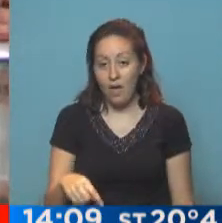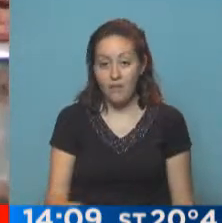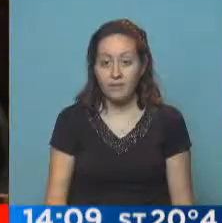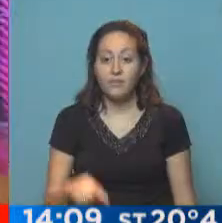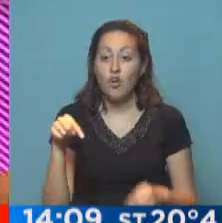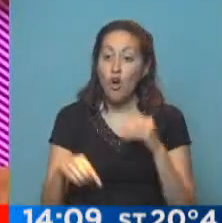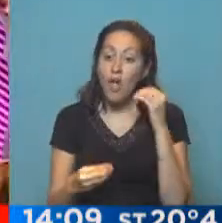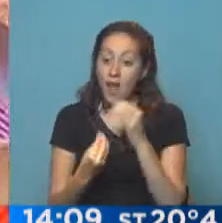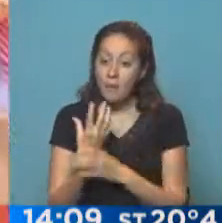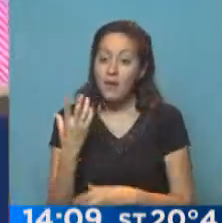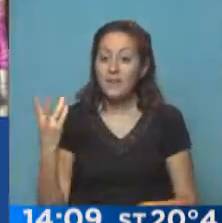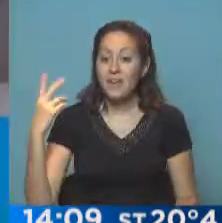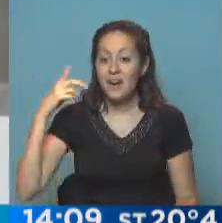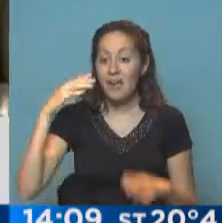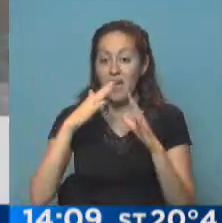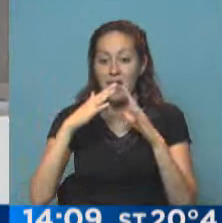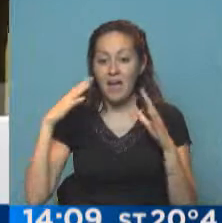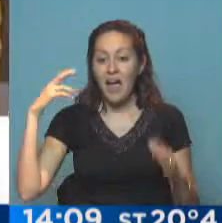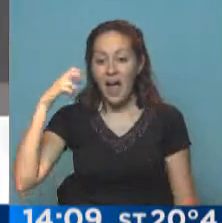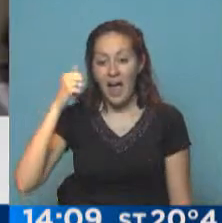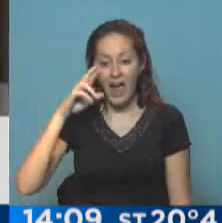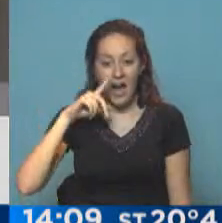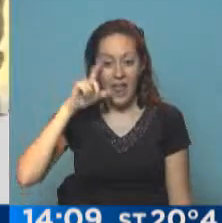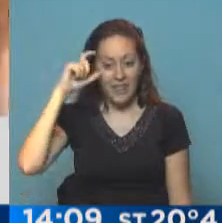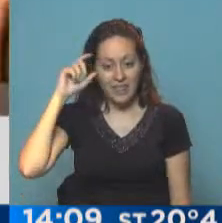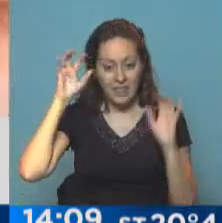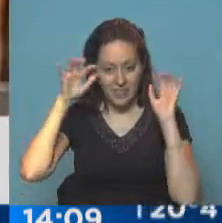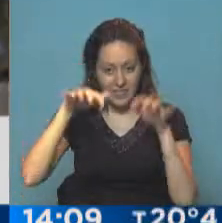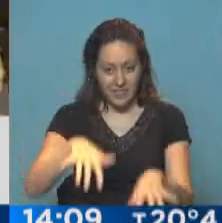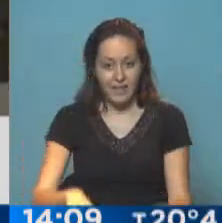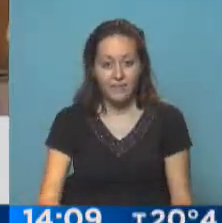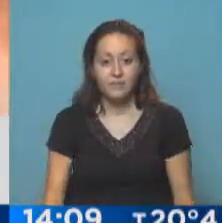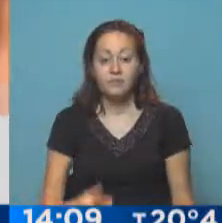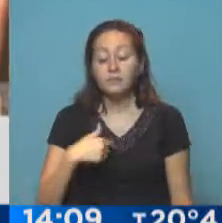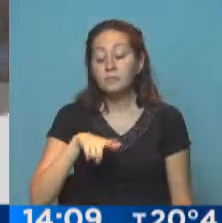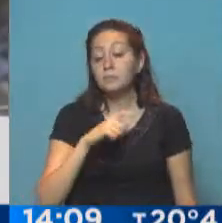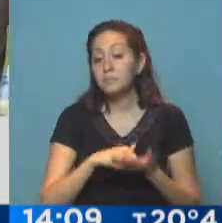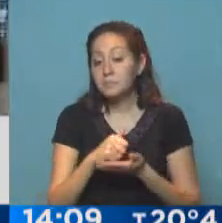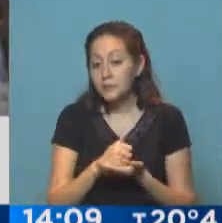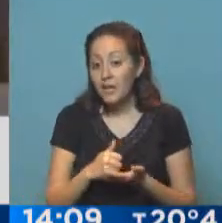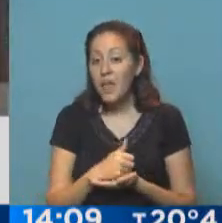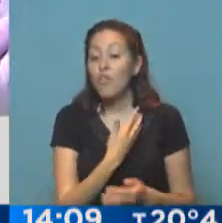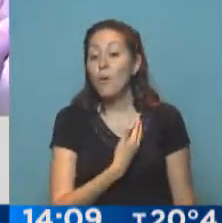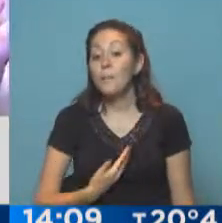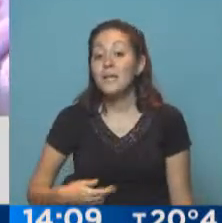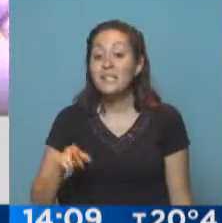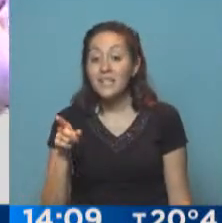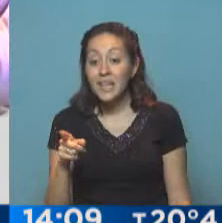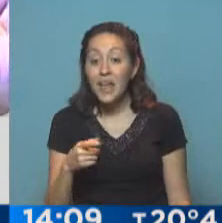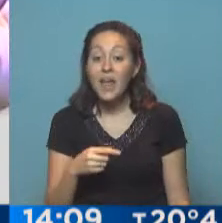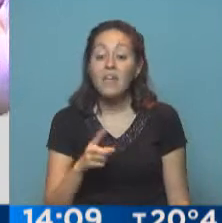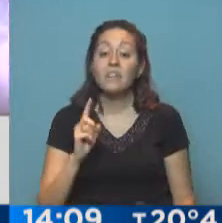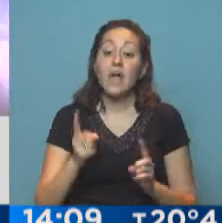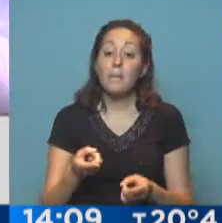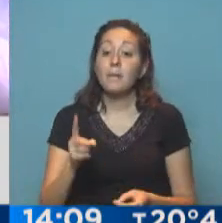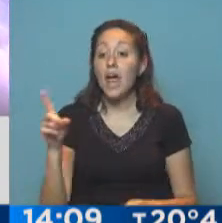Arte. Nosotros teníamos una primera prioridad que era esperar a que definiera el presidente de la Nación, o sea, el presidente electo, la gobernadora de la provincia,